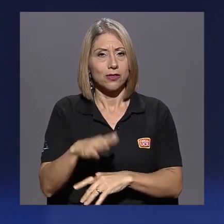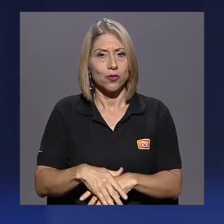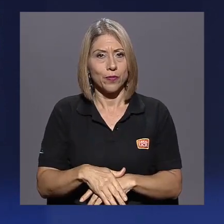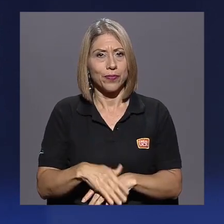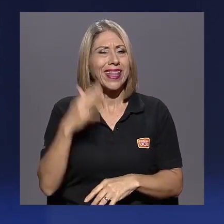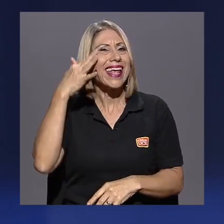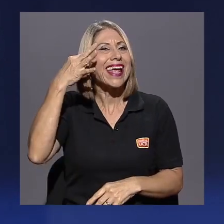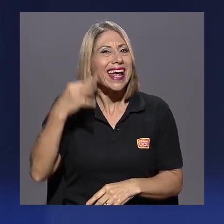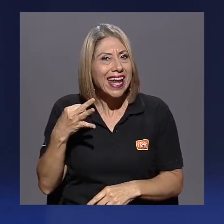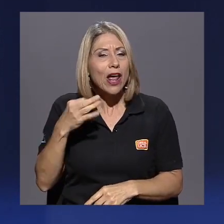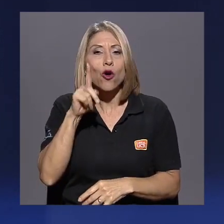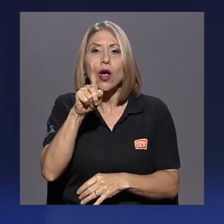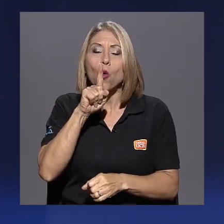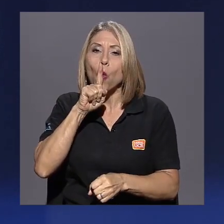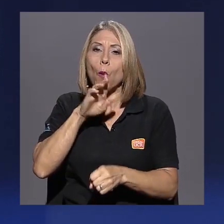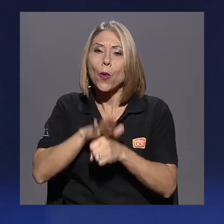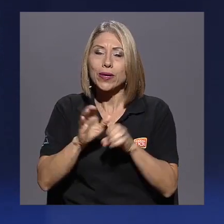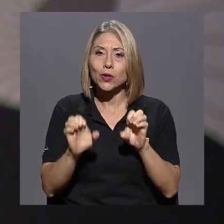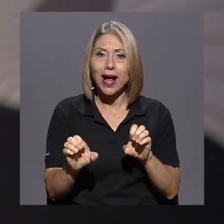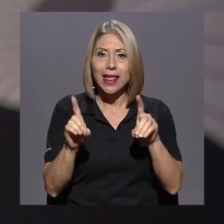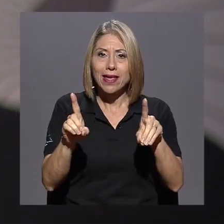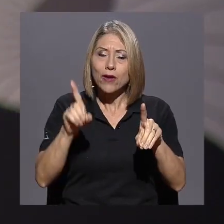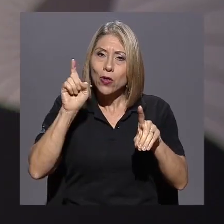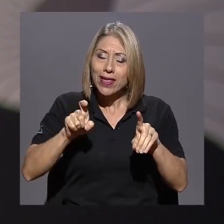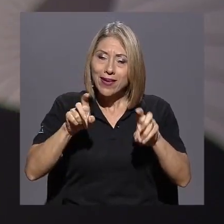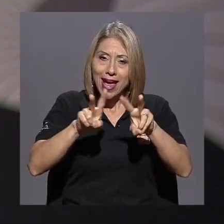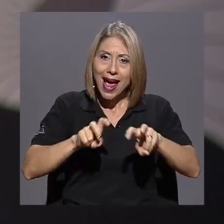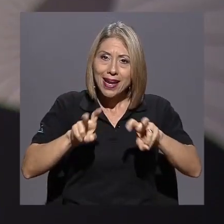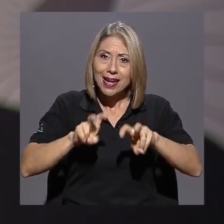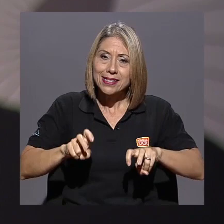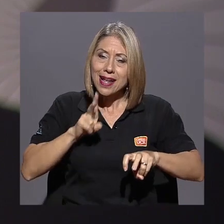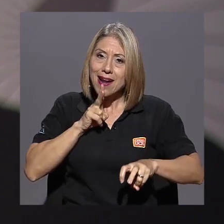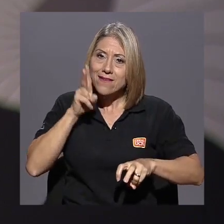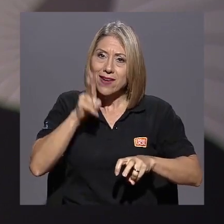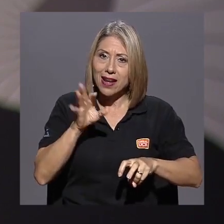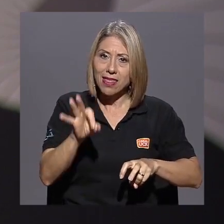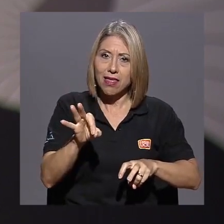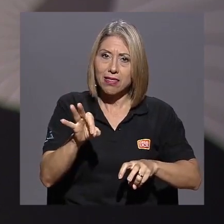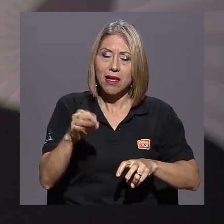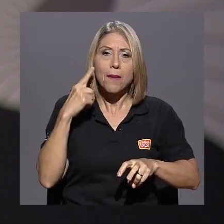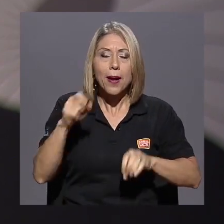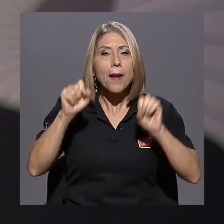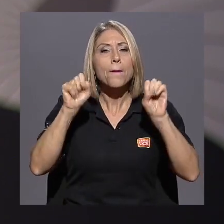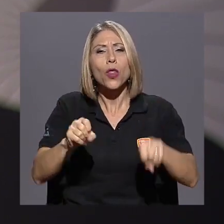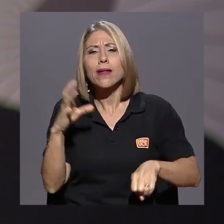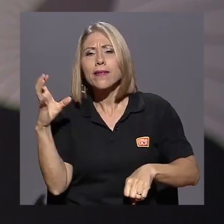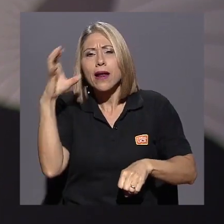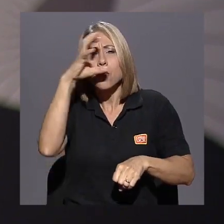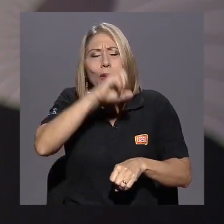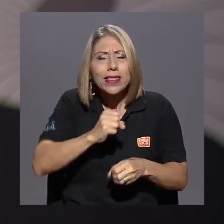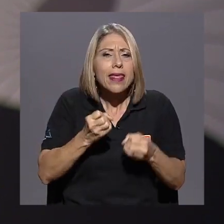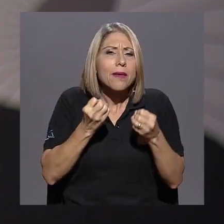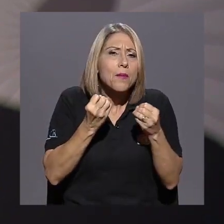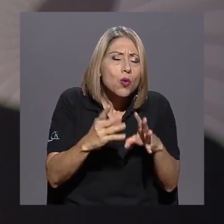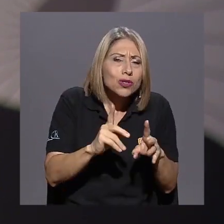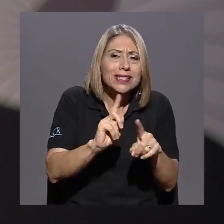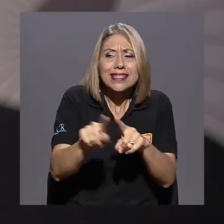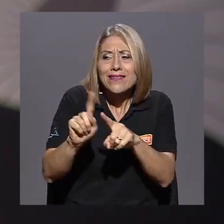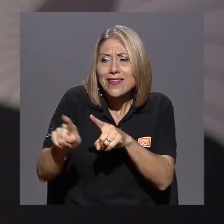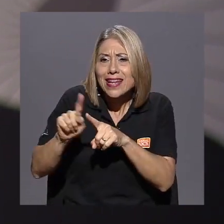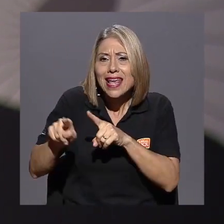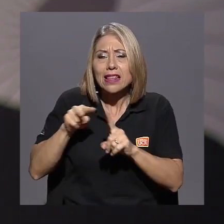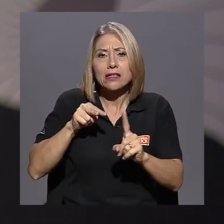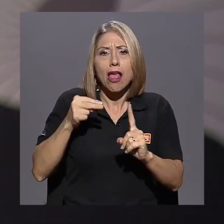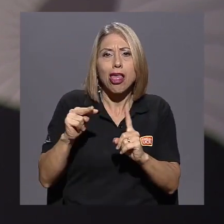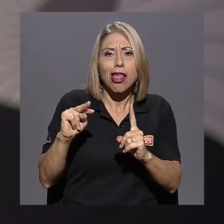un creo que un compromiso académico de analizar la realidad analizarla para poder dar cuenta de tantas implicaciones que